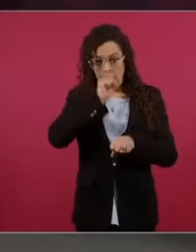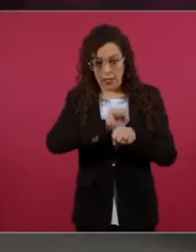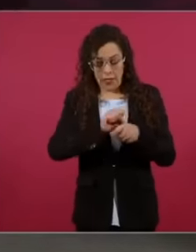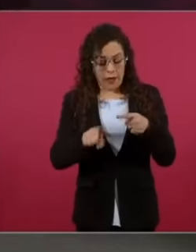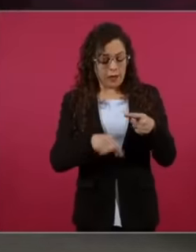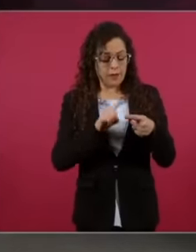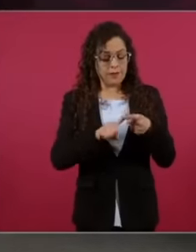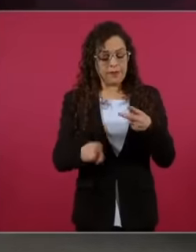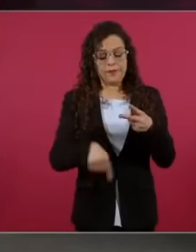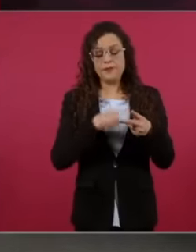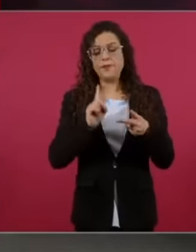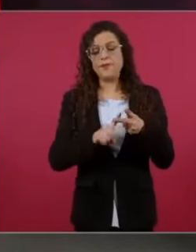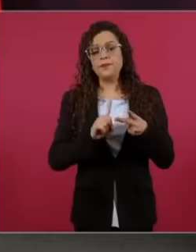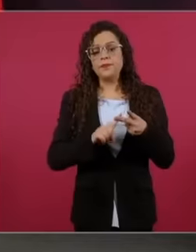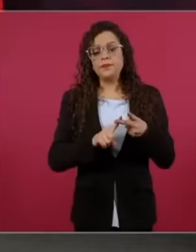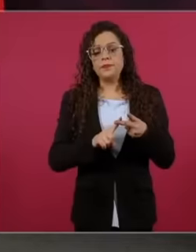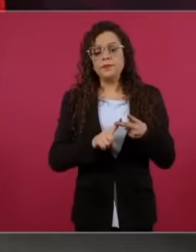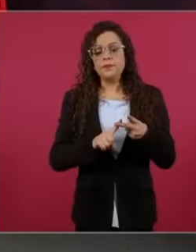presentan